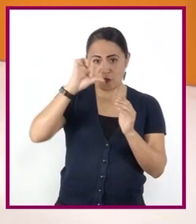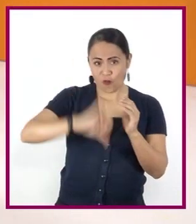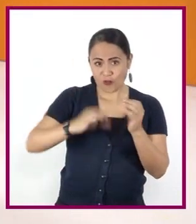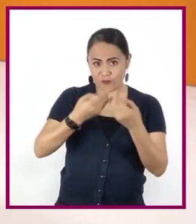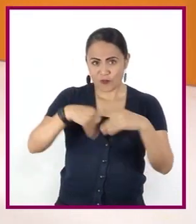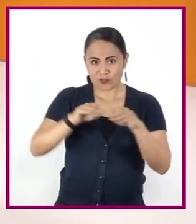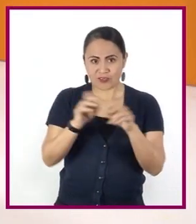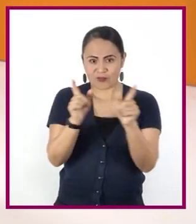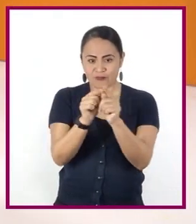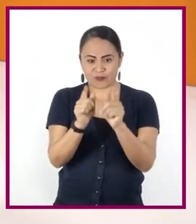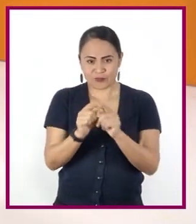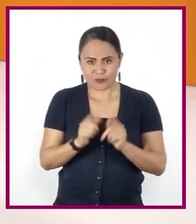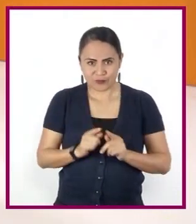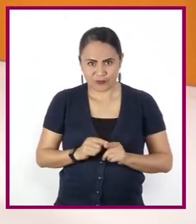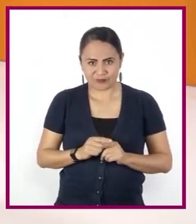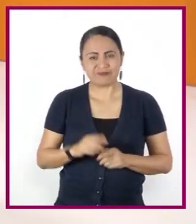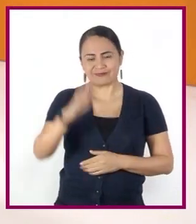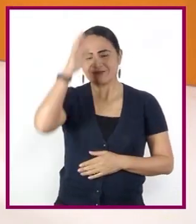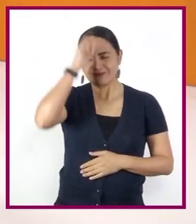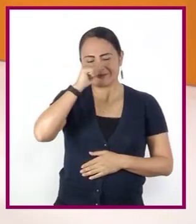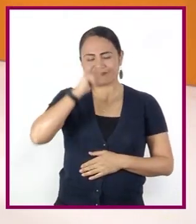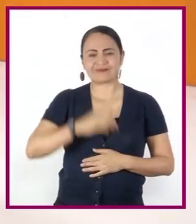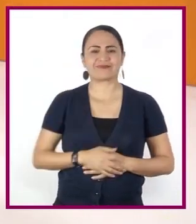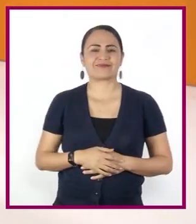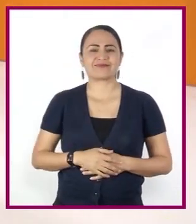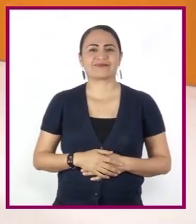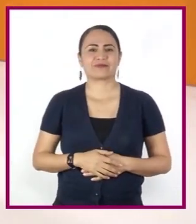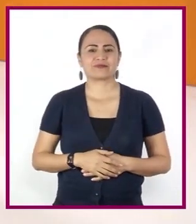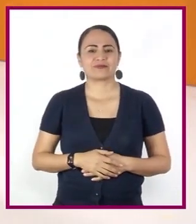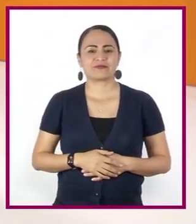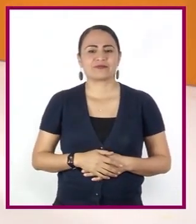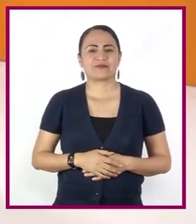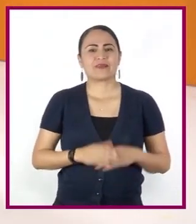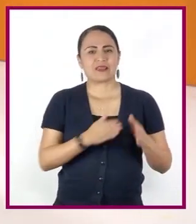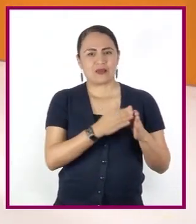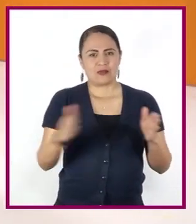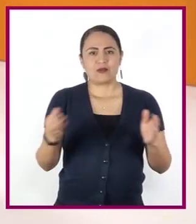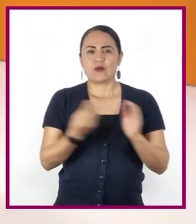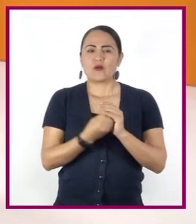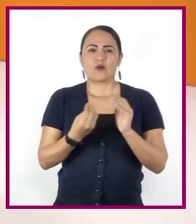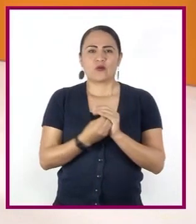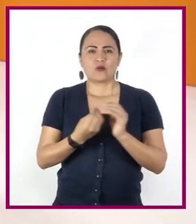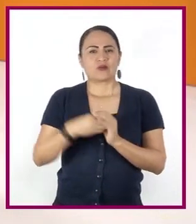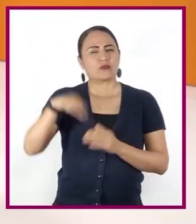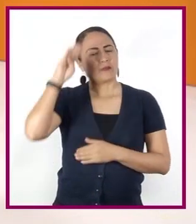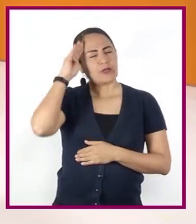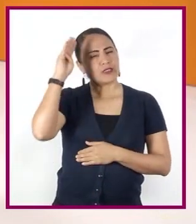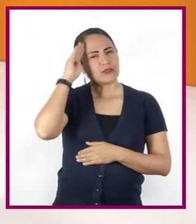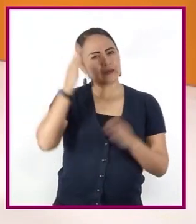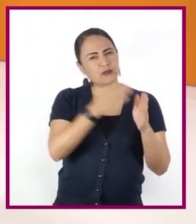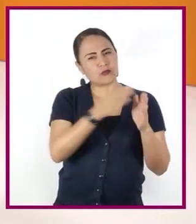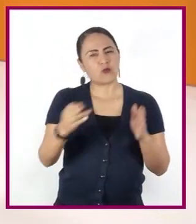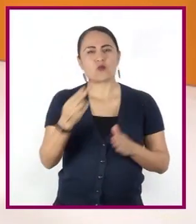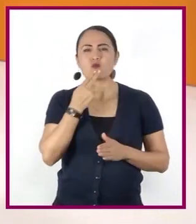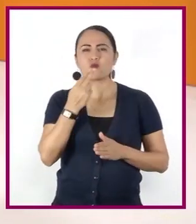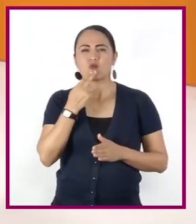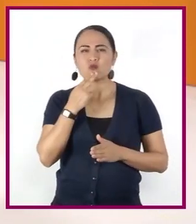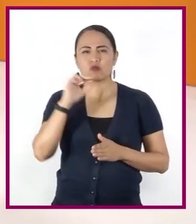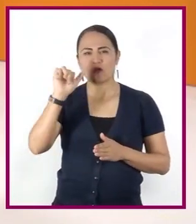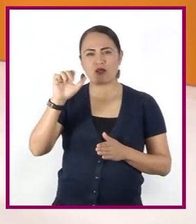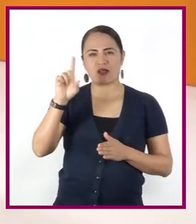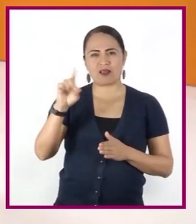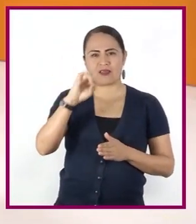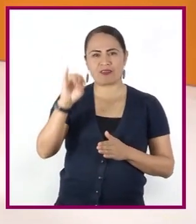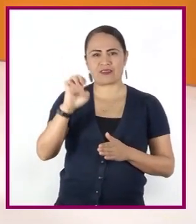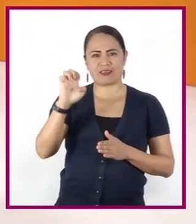esta sesión? Claro que sí, maestra. Vamos a ver. Durante la sesión reflexionamos sobre el uso de adjetivos